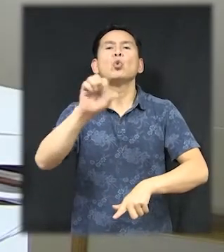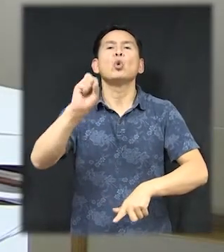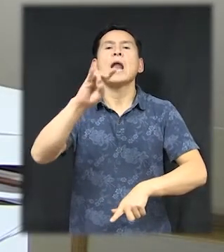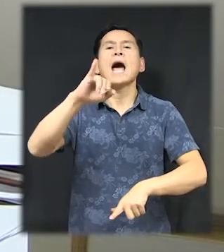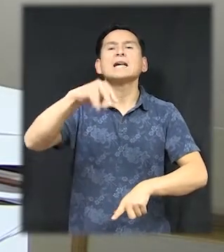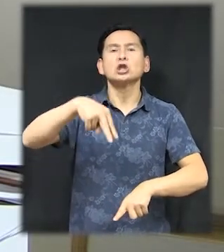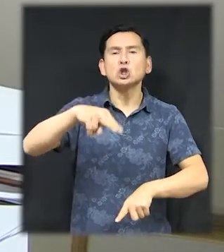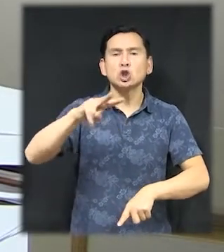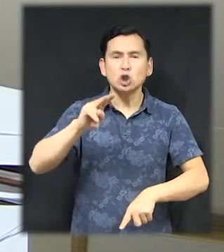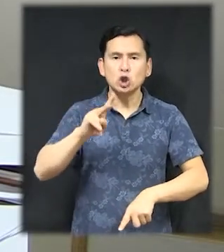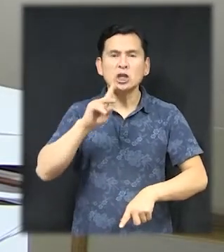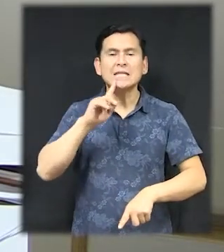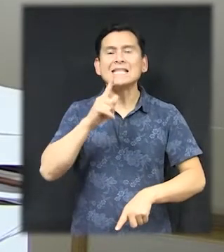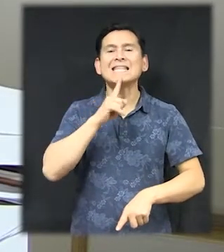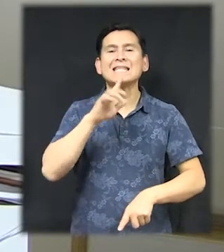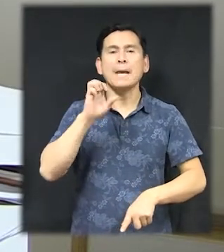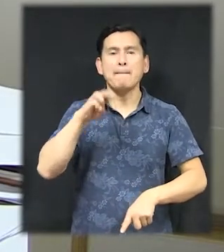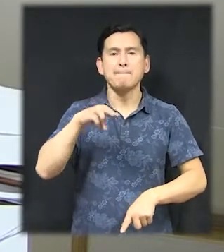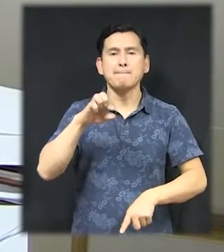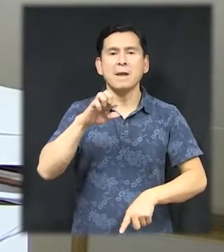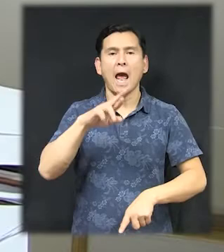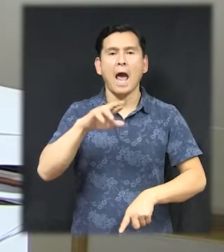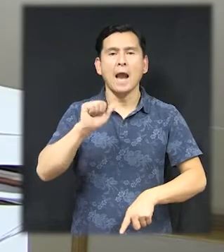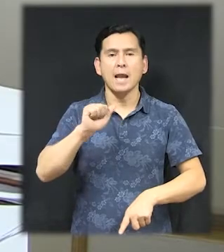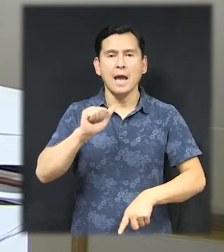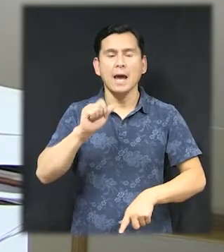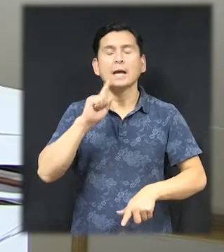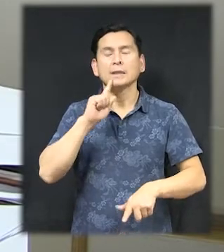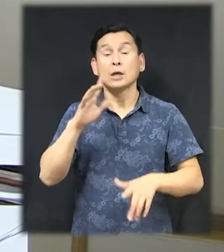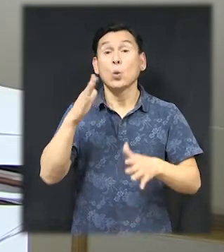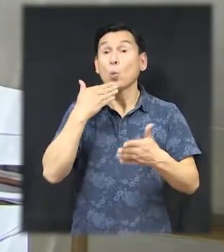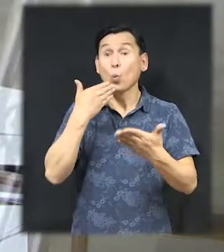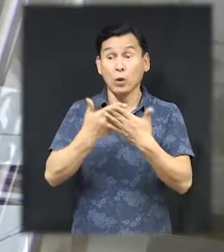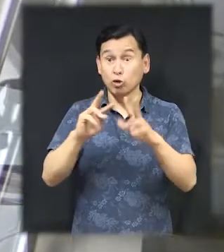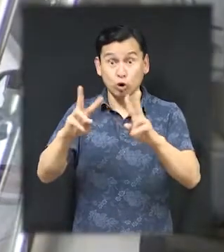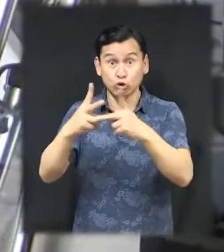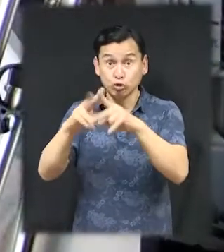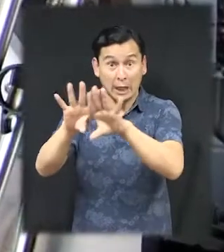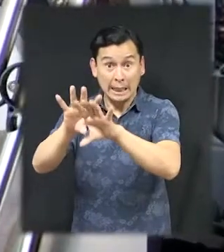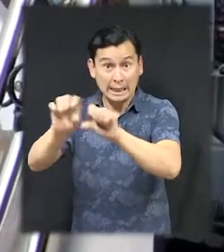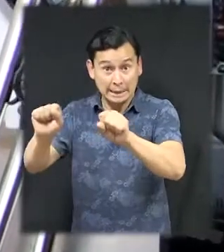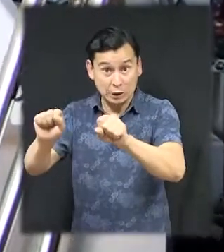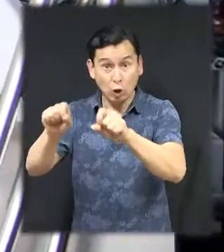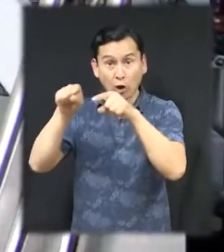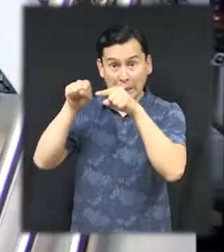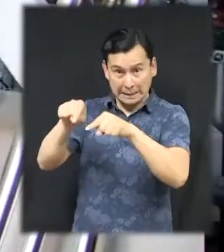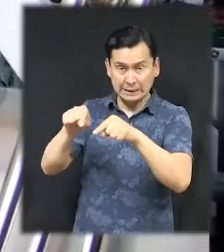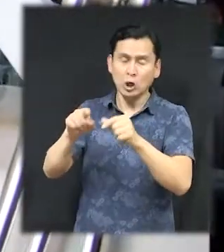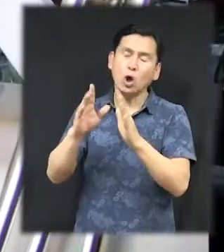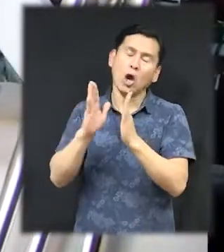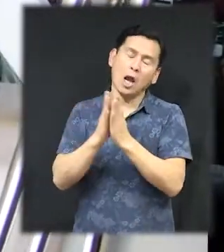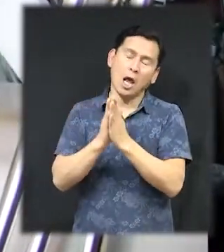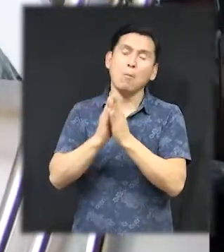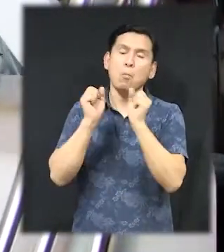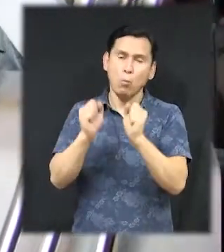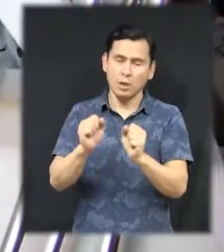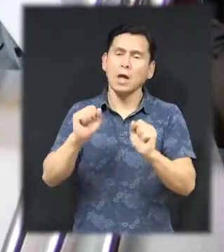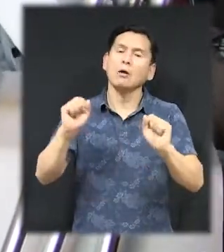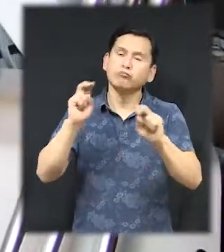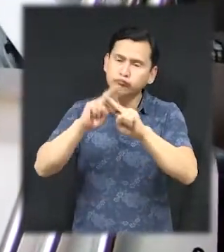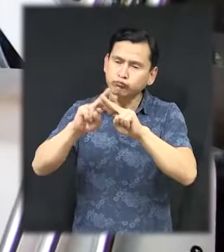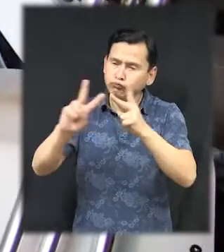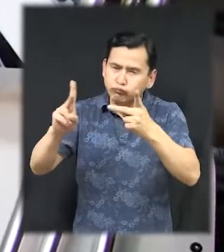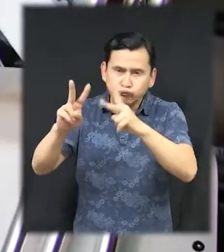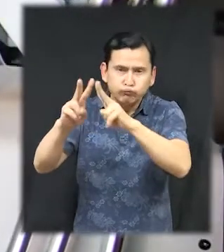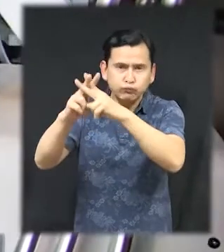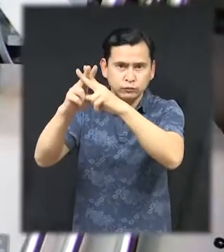a muebles, algunos equipos de ventilación que ayudaron a mejorar los entornos laborales y de bienestar de